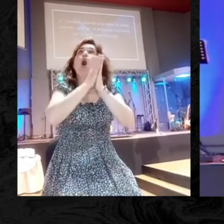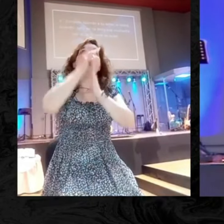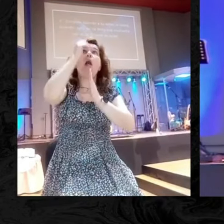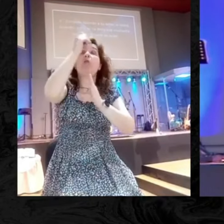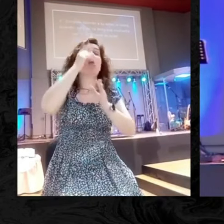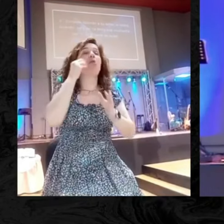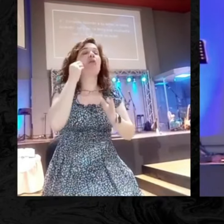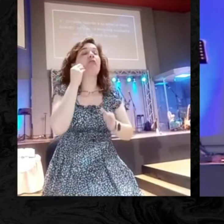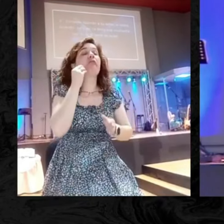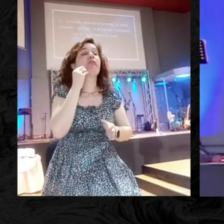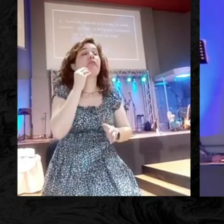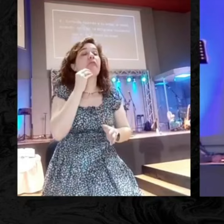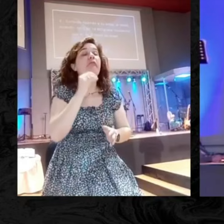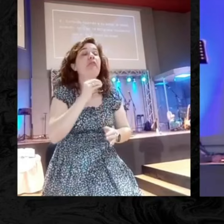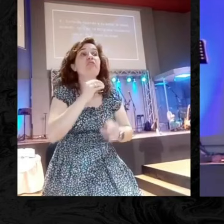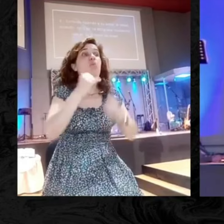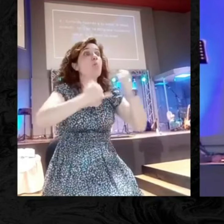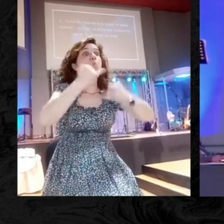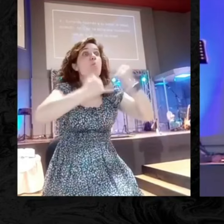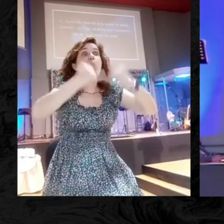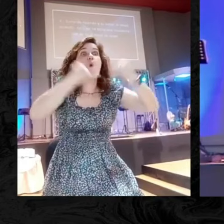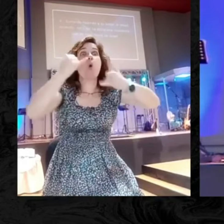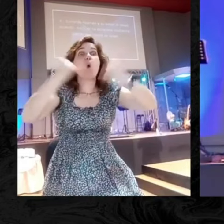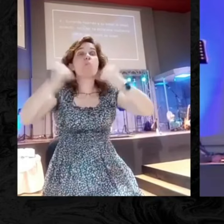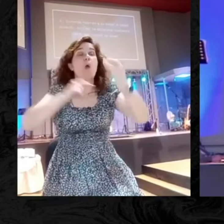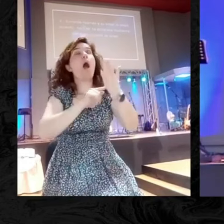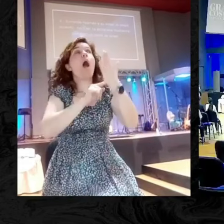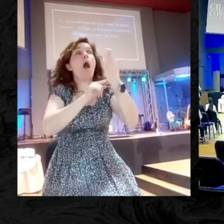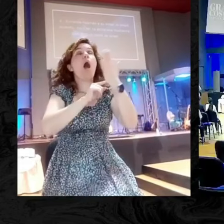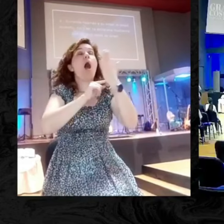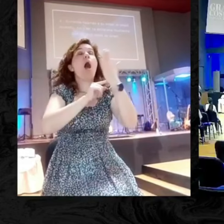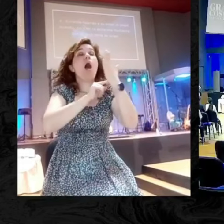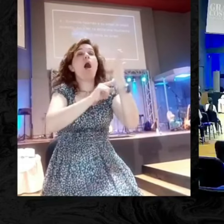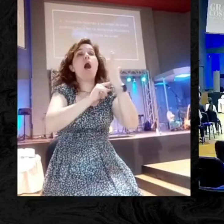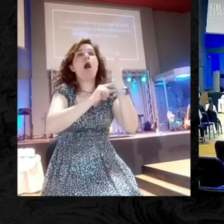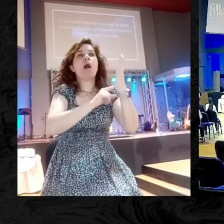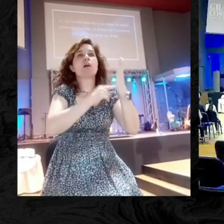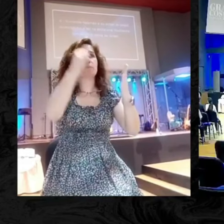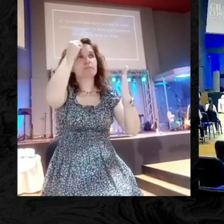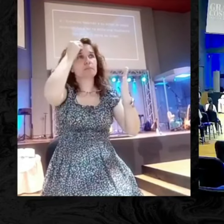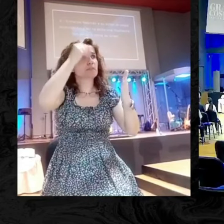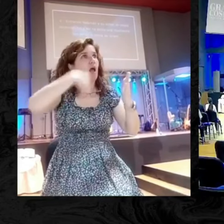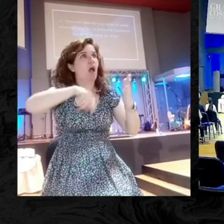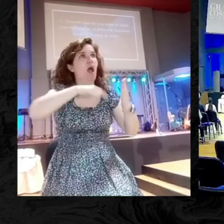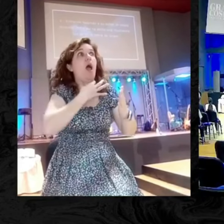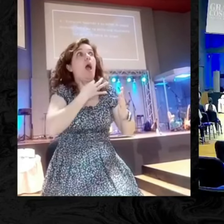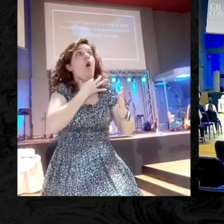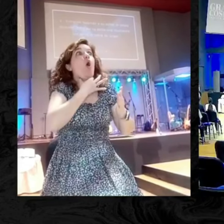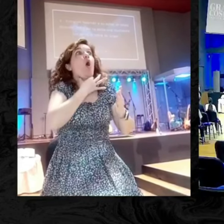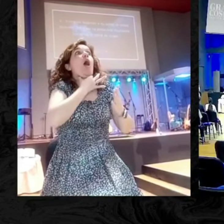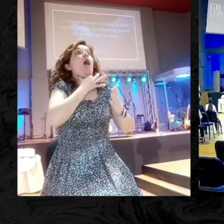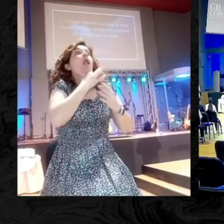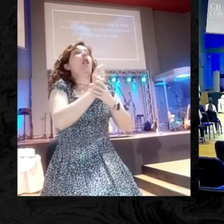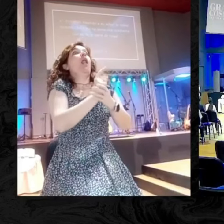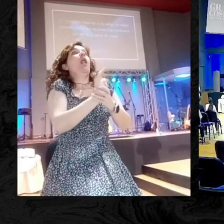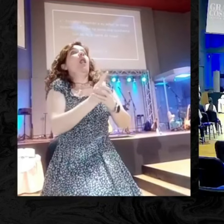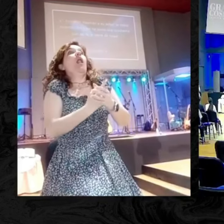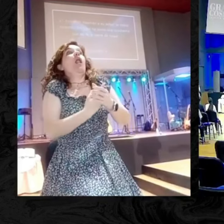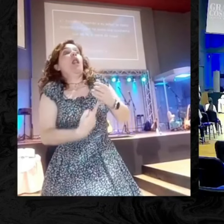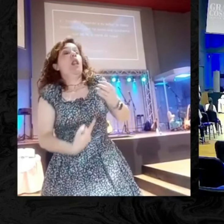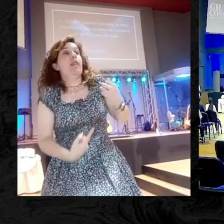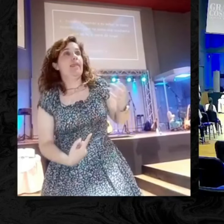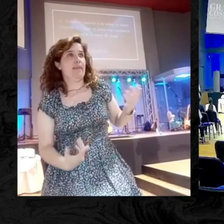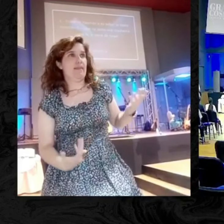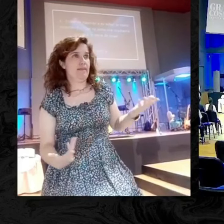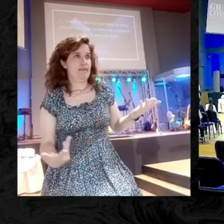lo digo por mí eh cuidado Porque cuando uno está en la tormenta en el problema en la dificultad pues no ve la